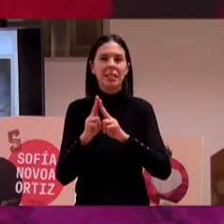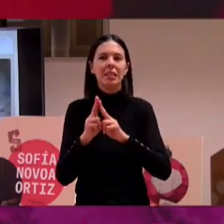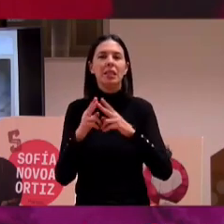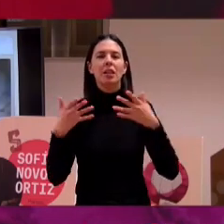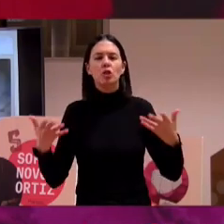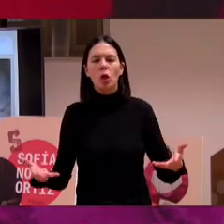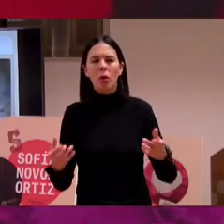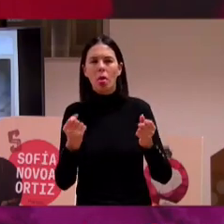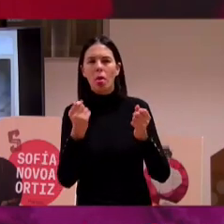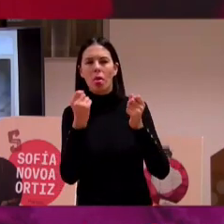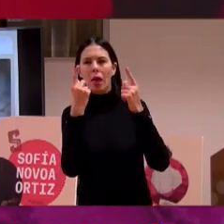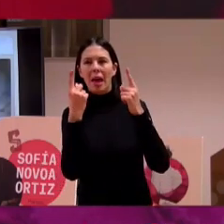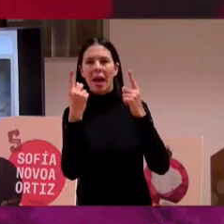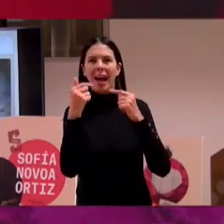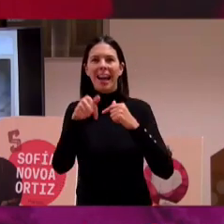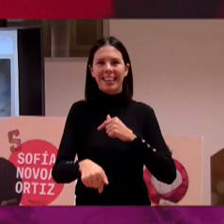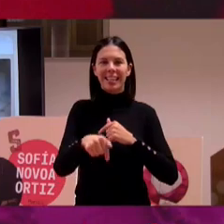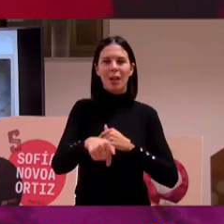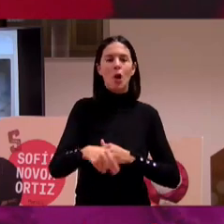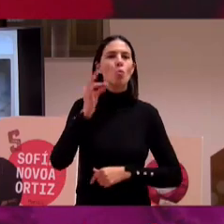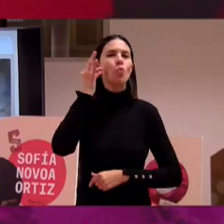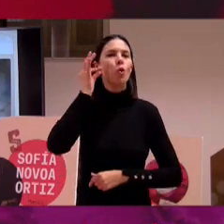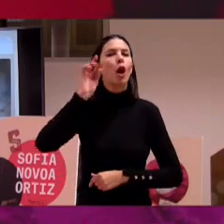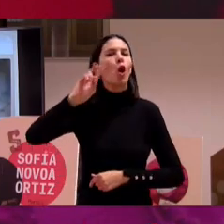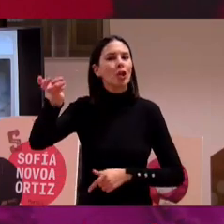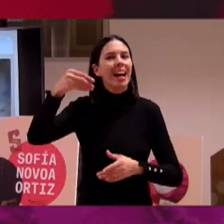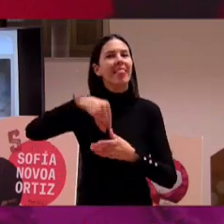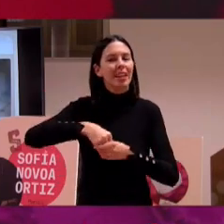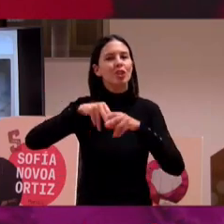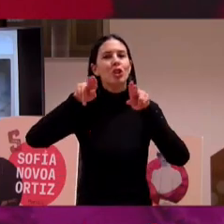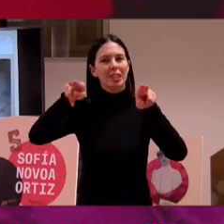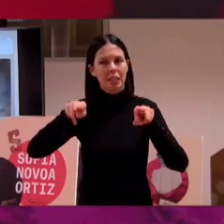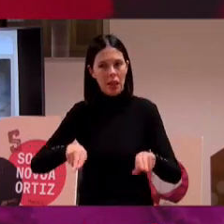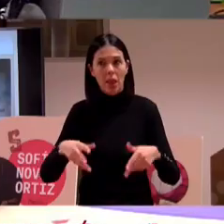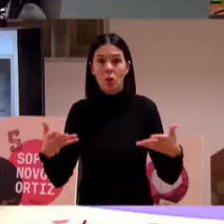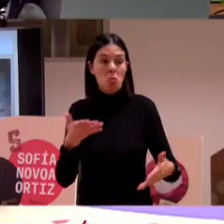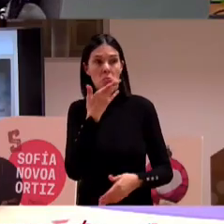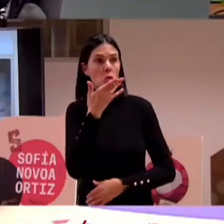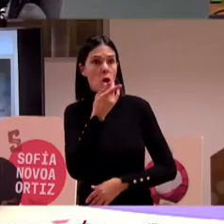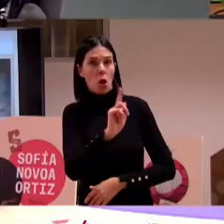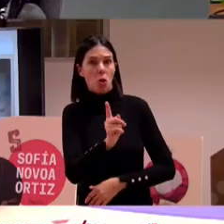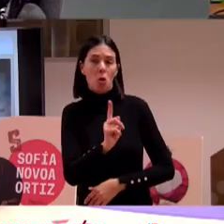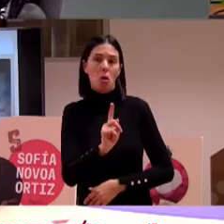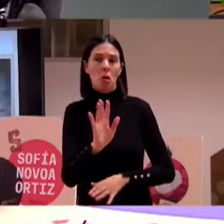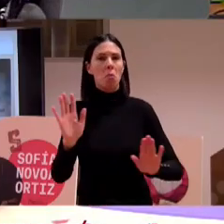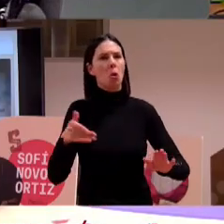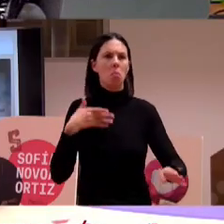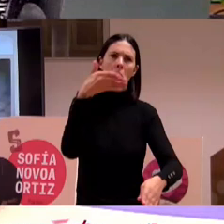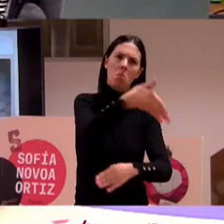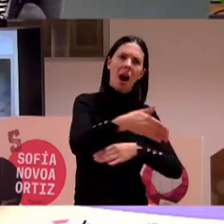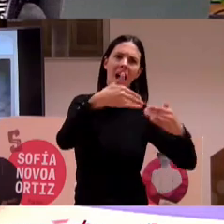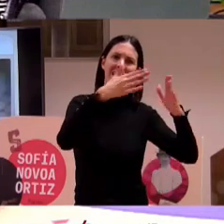Entón entérase de que aquí hai outra muller que está na residencia. Entón non a coñece de nada, pero plántase na súa casa.